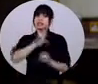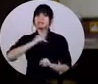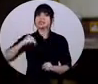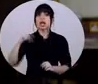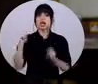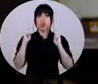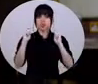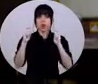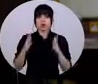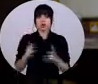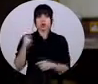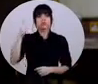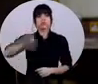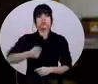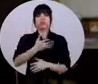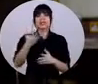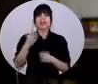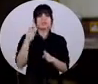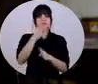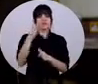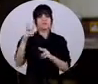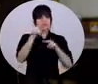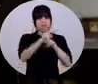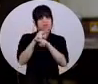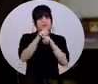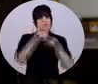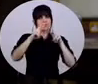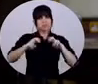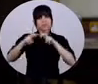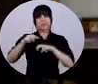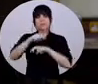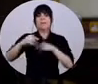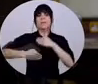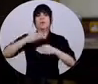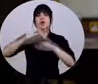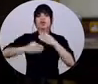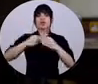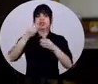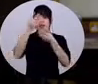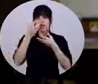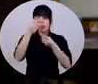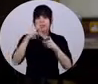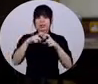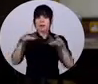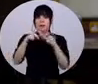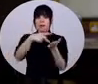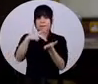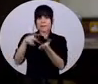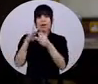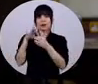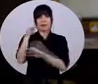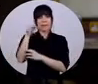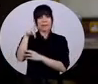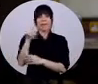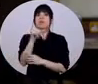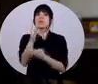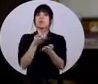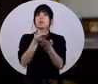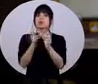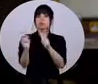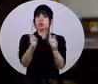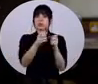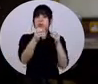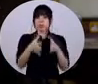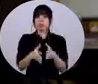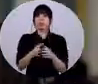En aras de la transparencia, la Ministra de Educación ordenó una intervención de auditoría en los procesos de gestión de la información de planillas